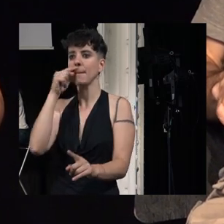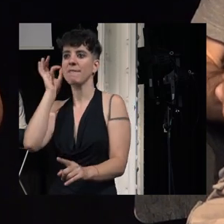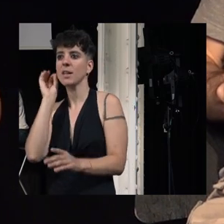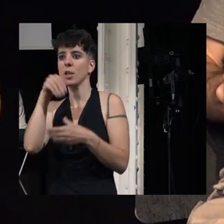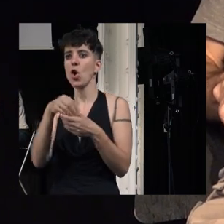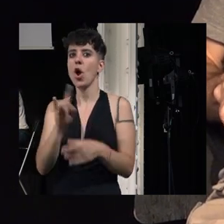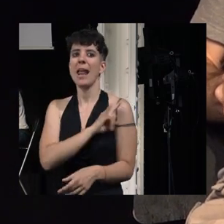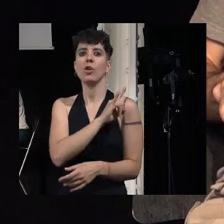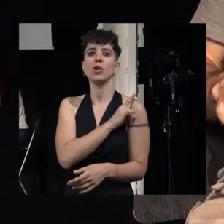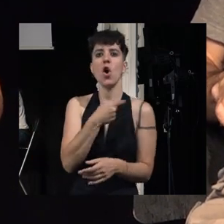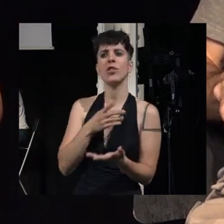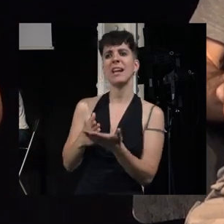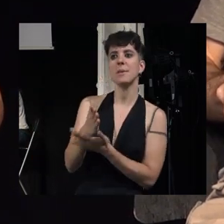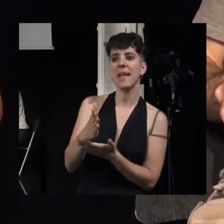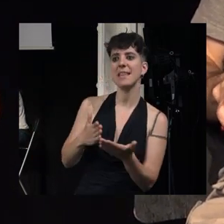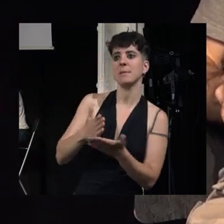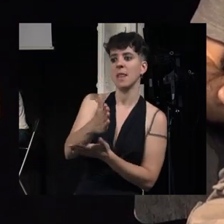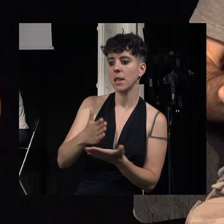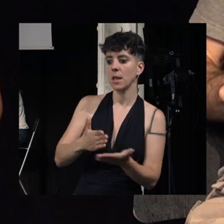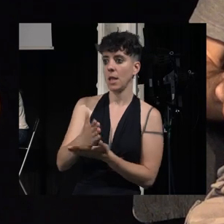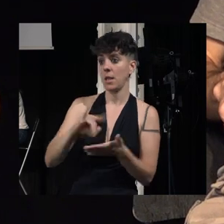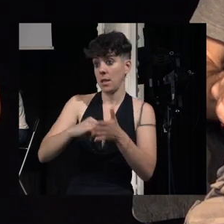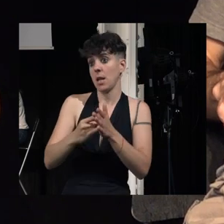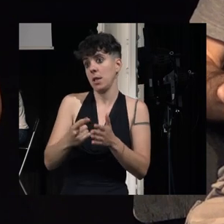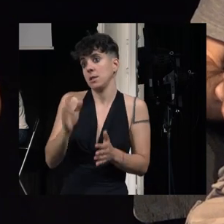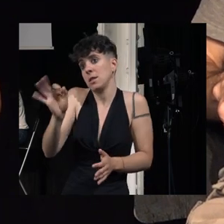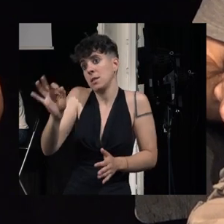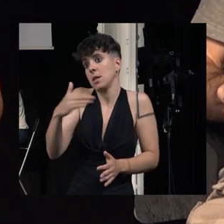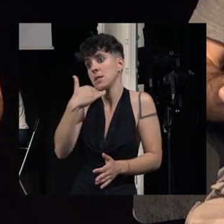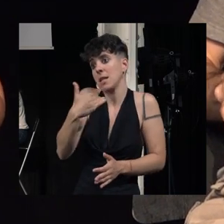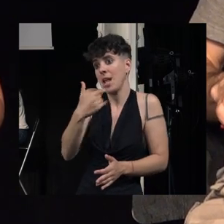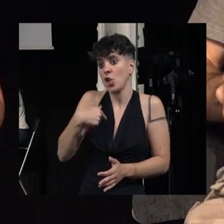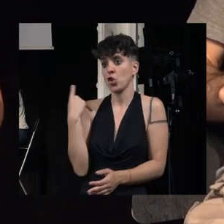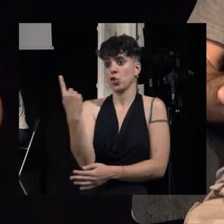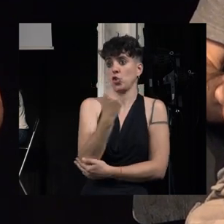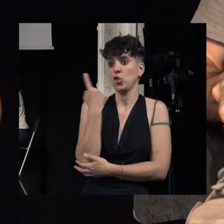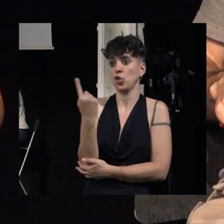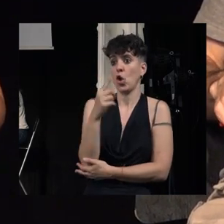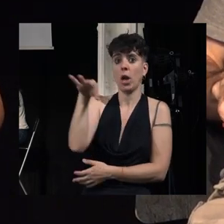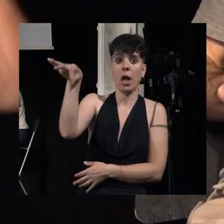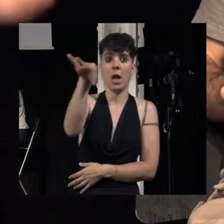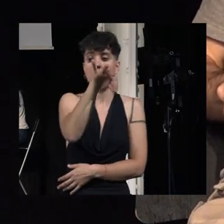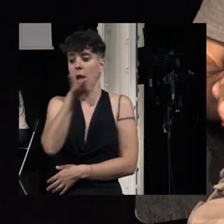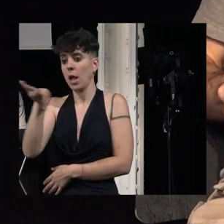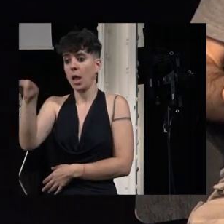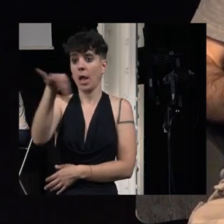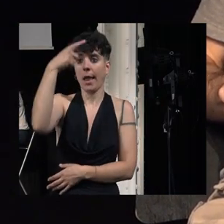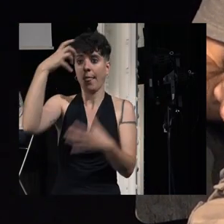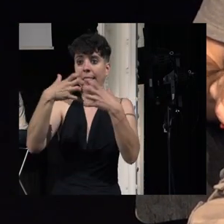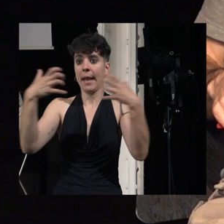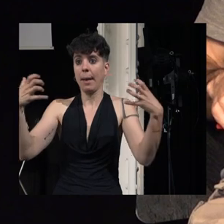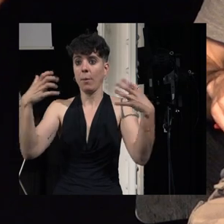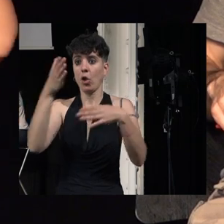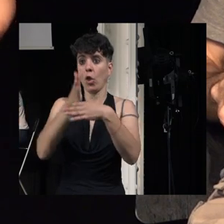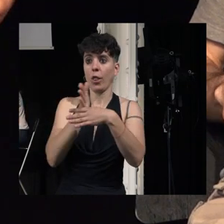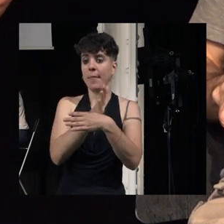las ecologistas, queremos que transversalicéis. Y las técnicas dicen, hombre, ya, ¿no? O sea, estoy yo sola, como decía Miki, cerebro dividido, aquí tengo